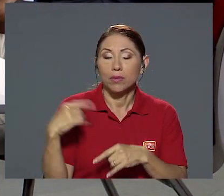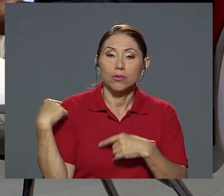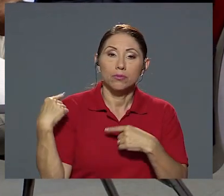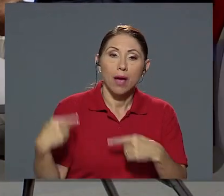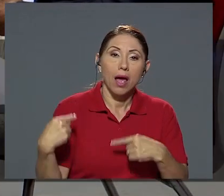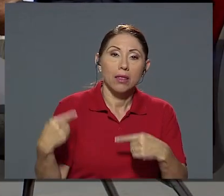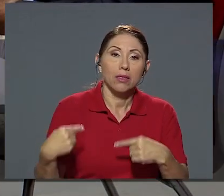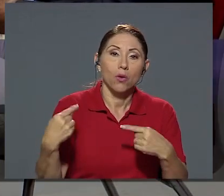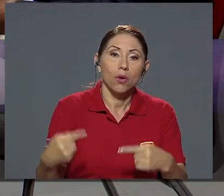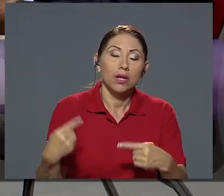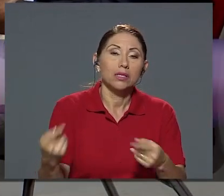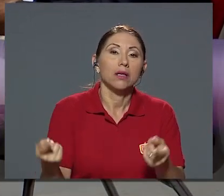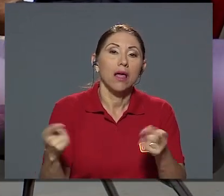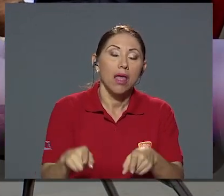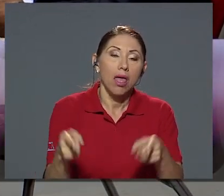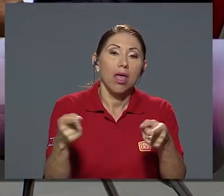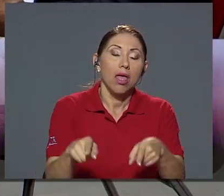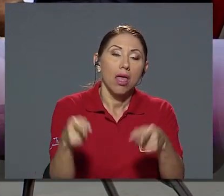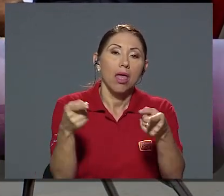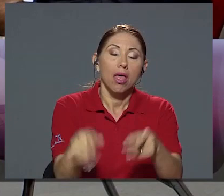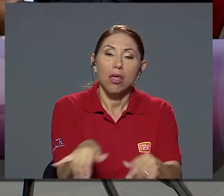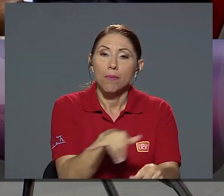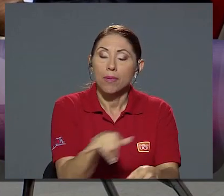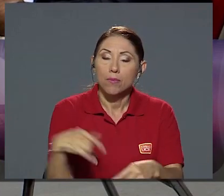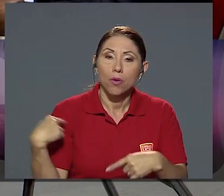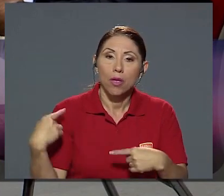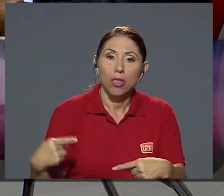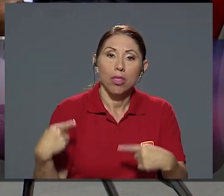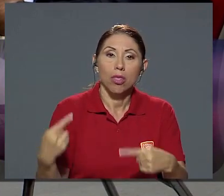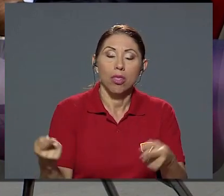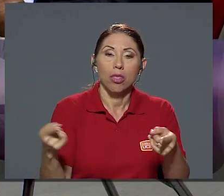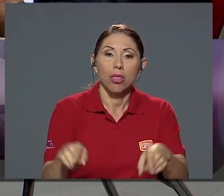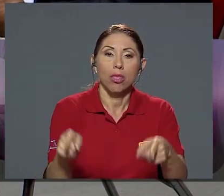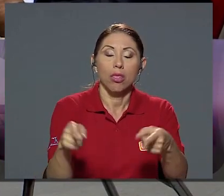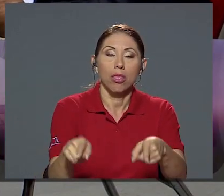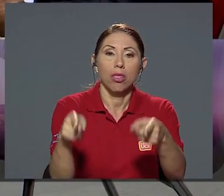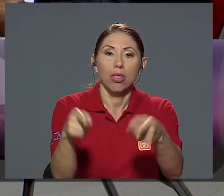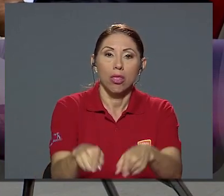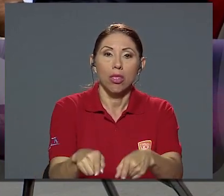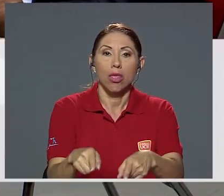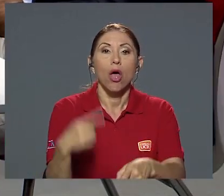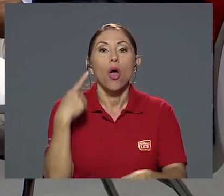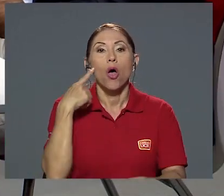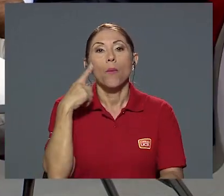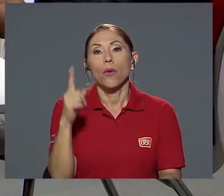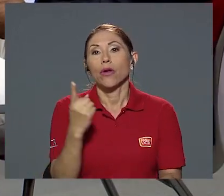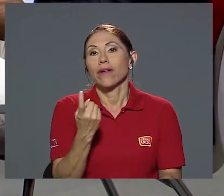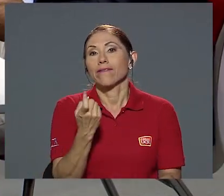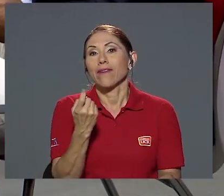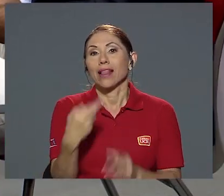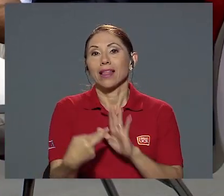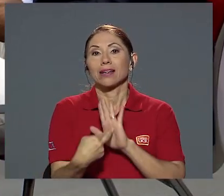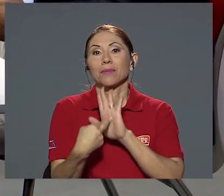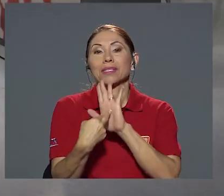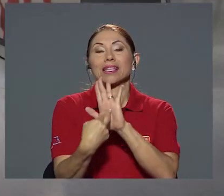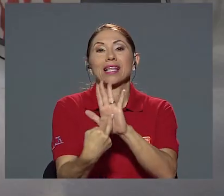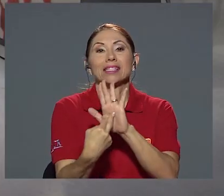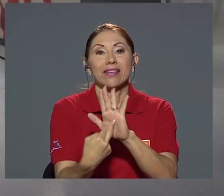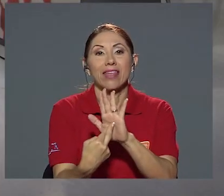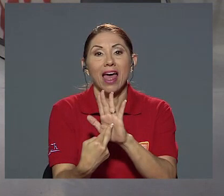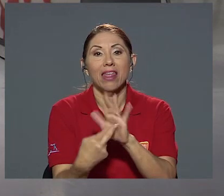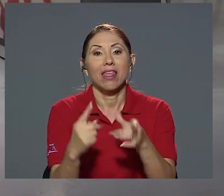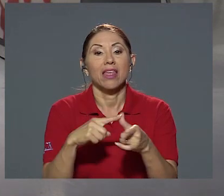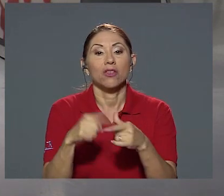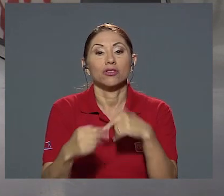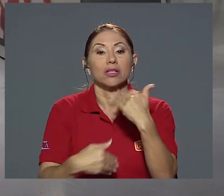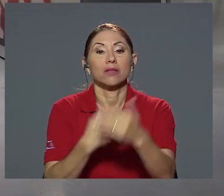Carlos, patrones recurrentes en los que de esa falta de representatividad se termina saltando